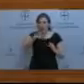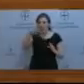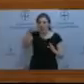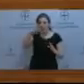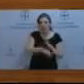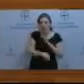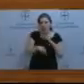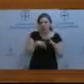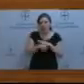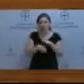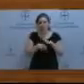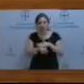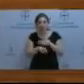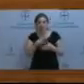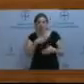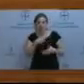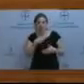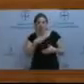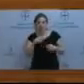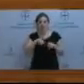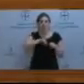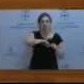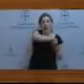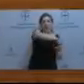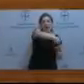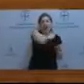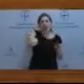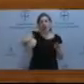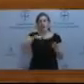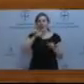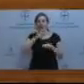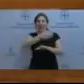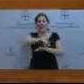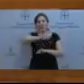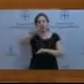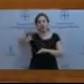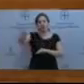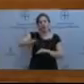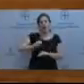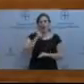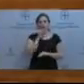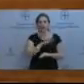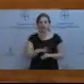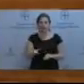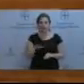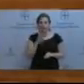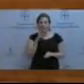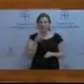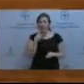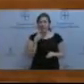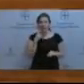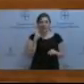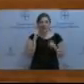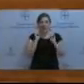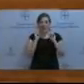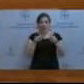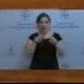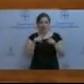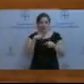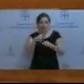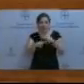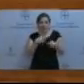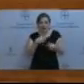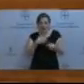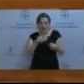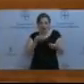impedia que eso ya no eran los 1.500 metros. Y nos encontramos, por lo tanto, con casos surrealistas de familias que no pudieron tener acceso al